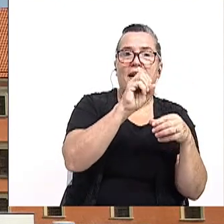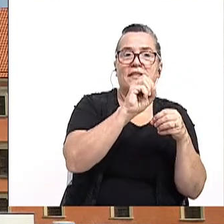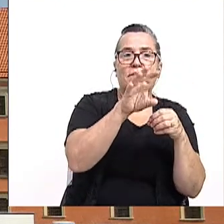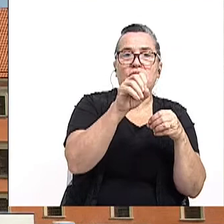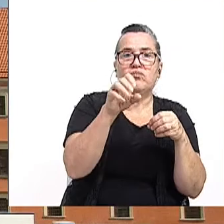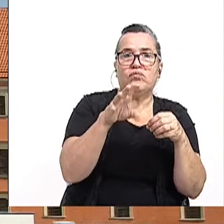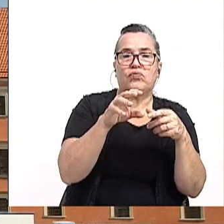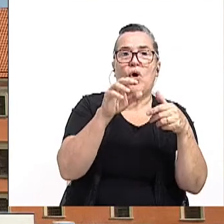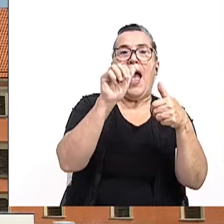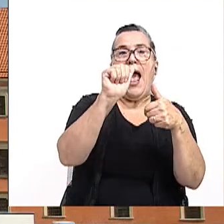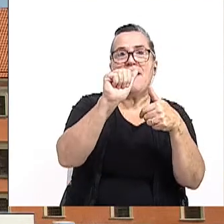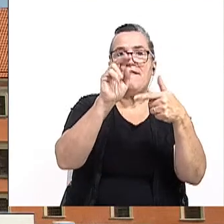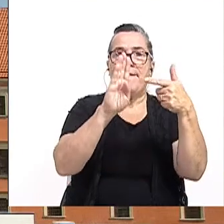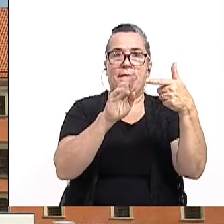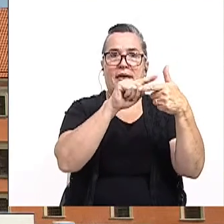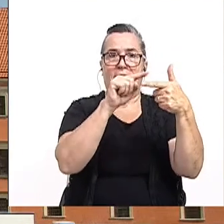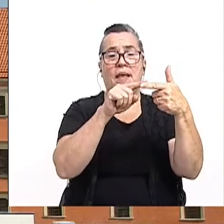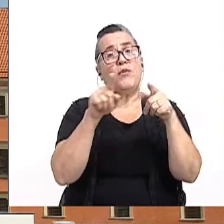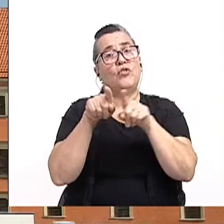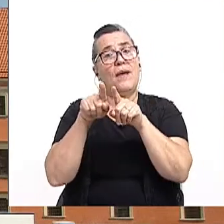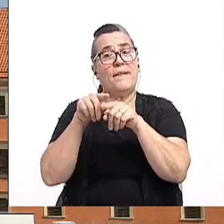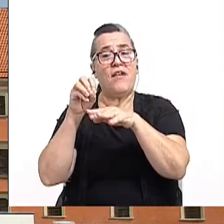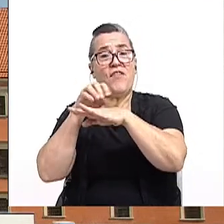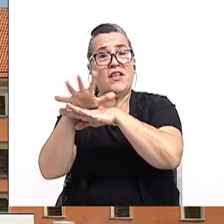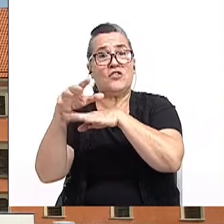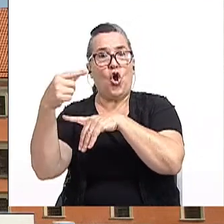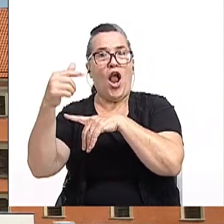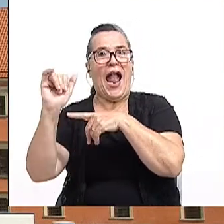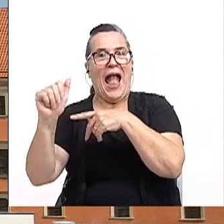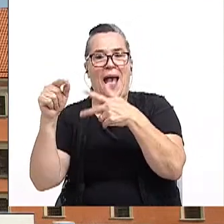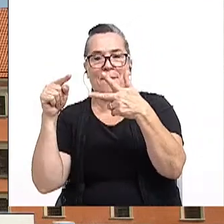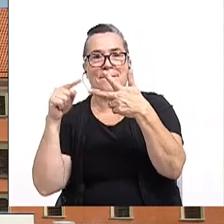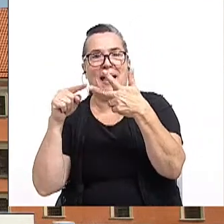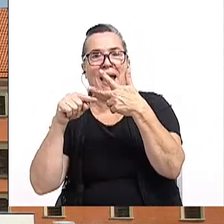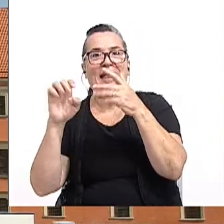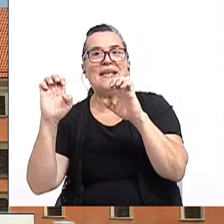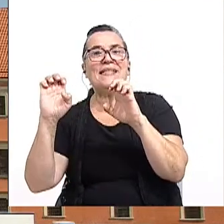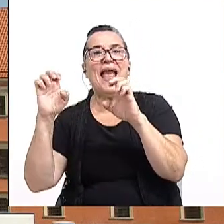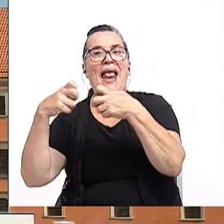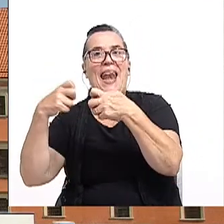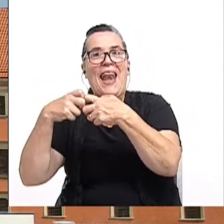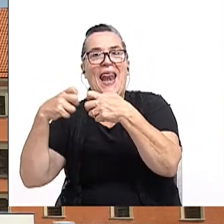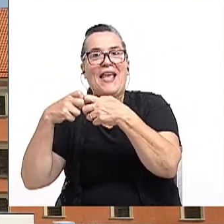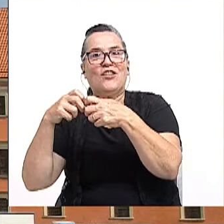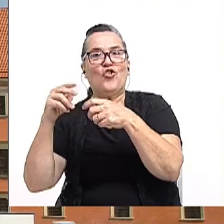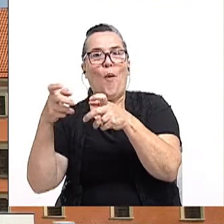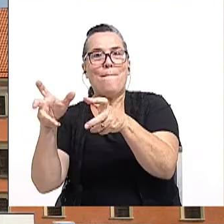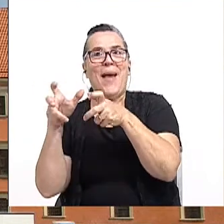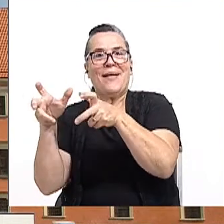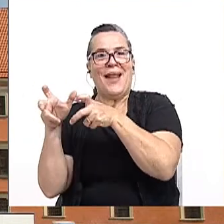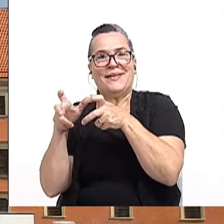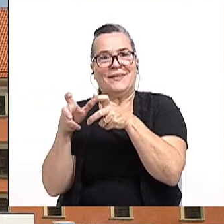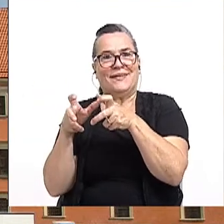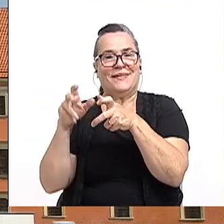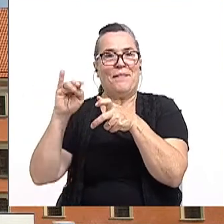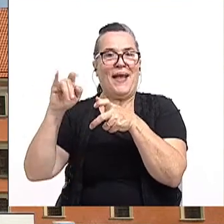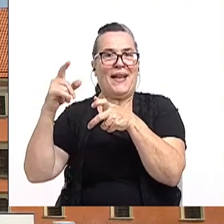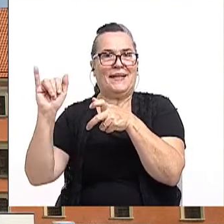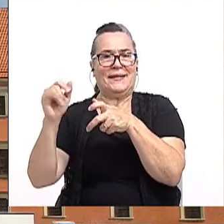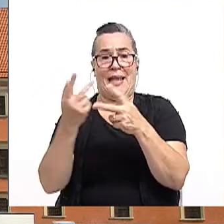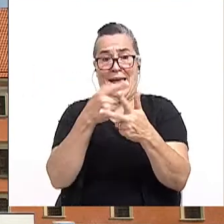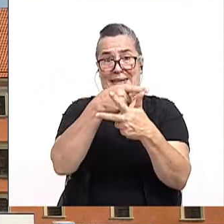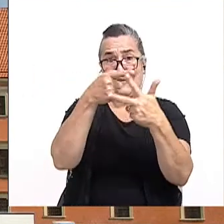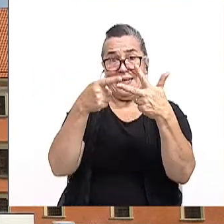la beta, pero también tenemos una radiación gamma que es electromagnética. Todas estas radiaciones, estas